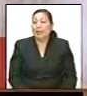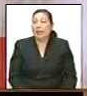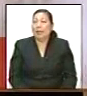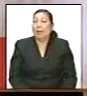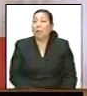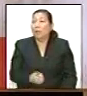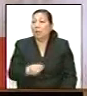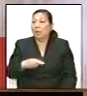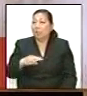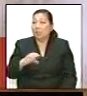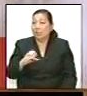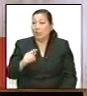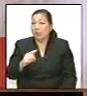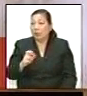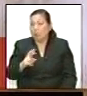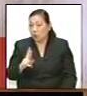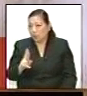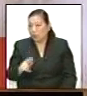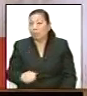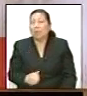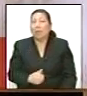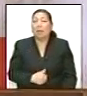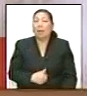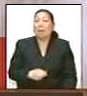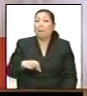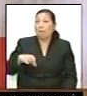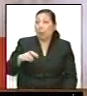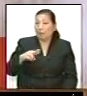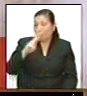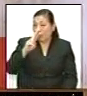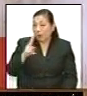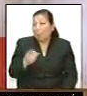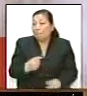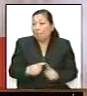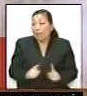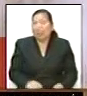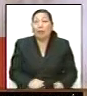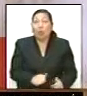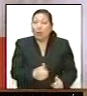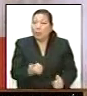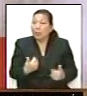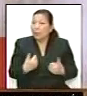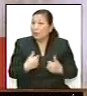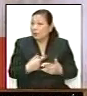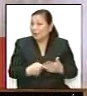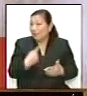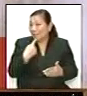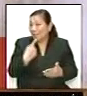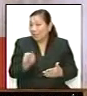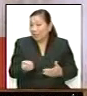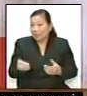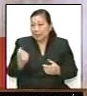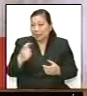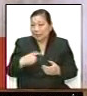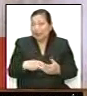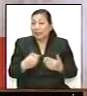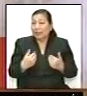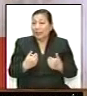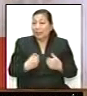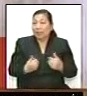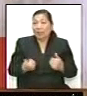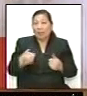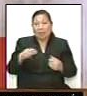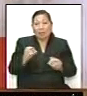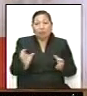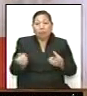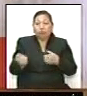y promperú se tratará más en detalle el tema pero tenemos que mencionar que la intención que tenía la alianza era